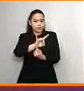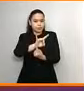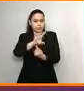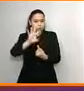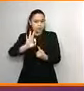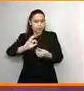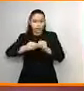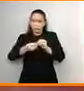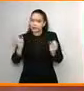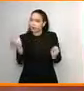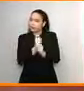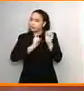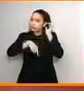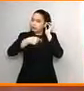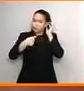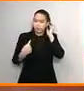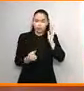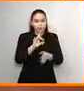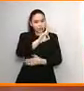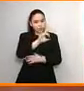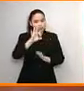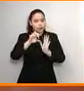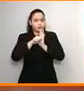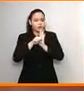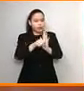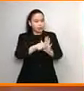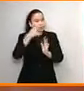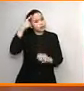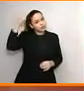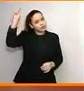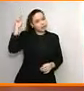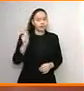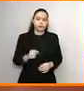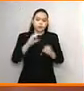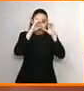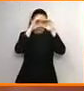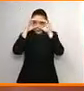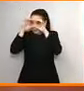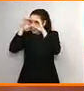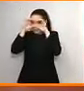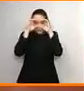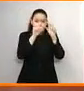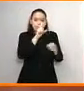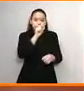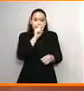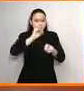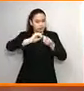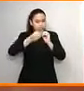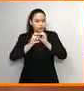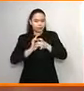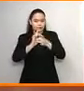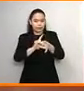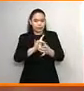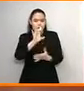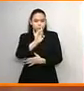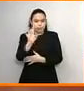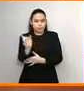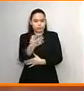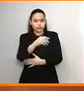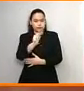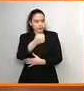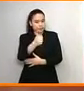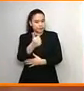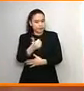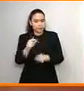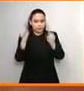9, número ganador para La Diaria, 89, con su símbolo de Dios búho. Otros números que le relacionan son el 88 y el 10.